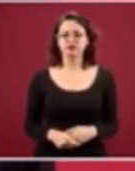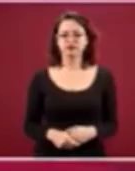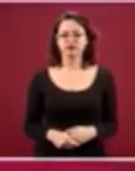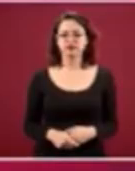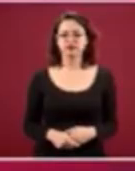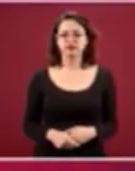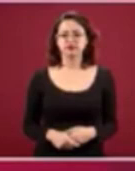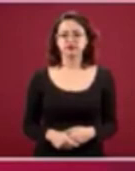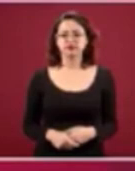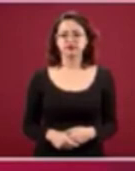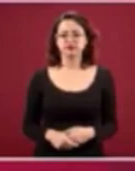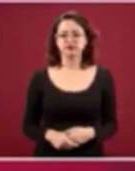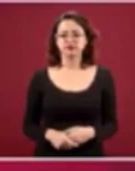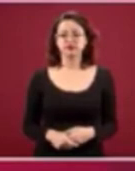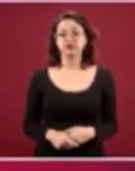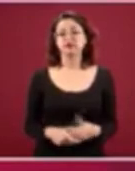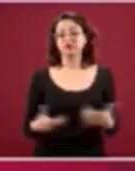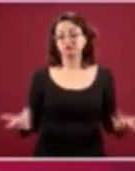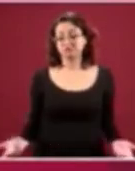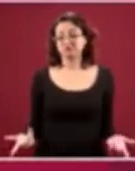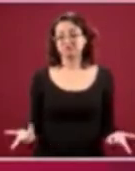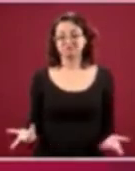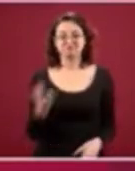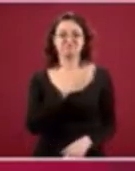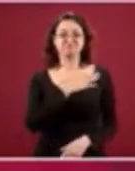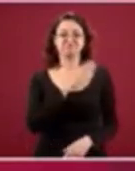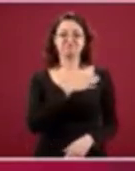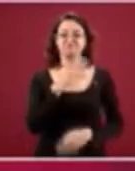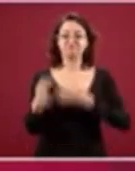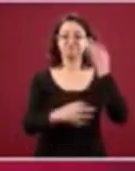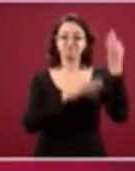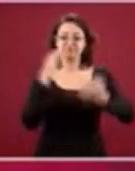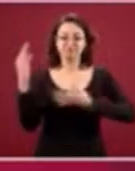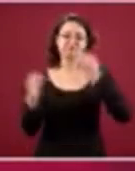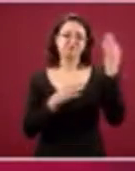Esto es una buena noticia